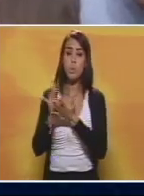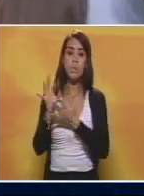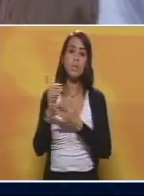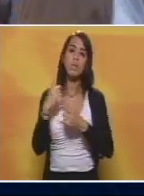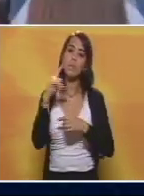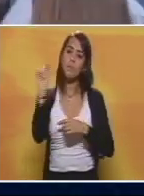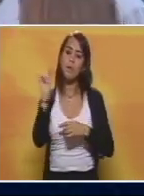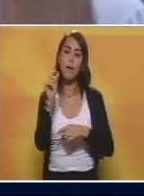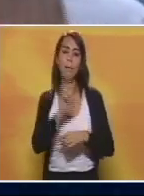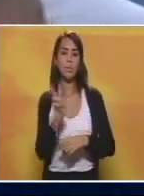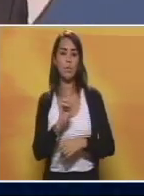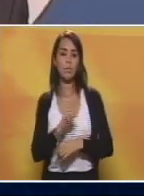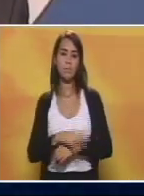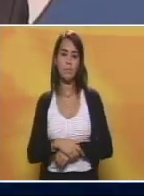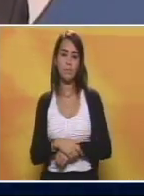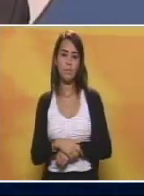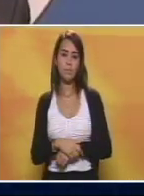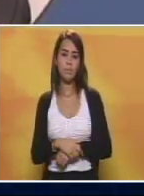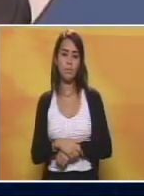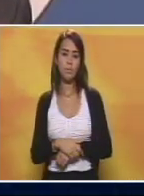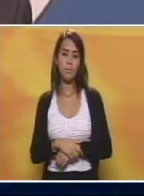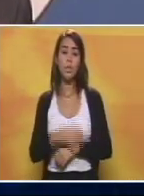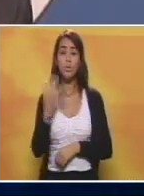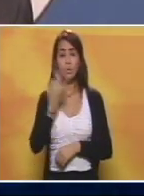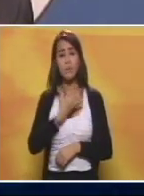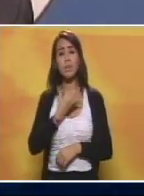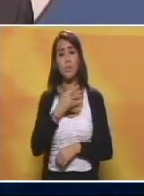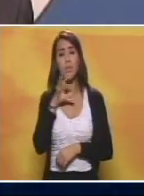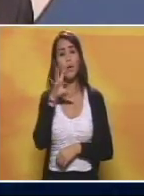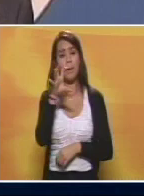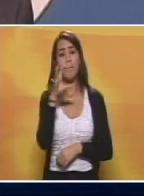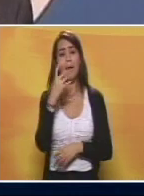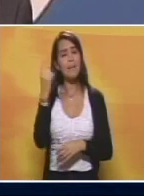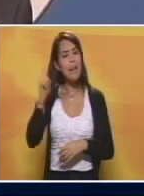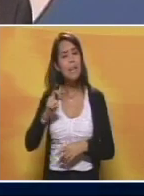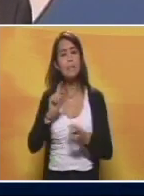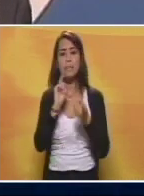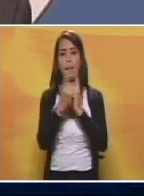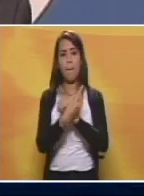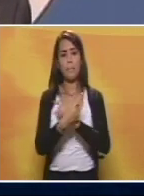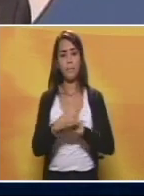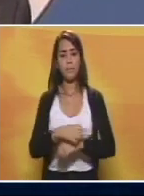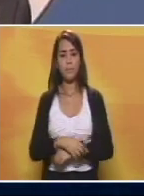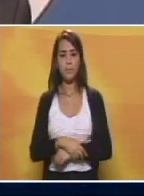territorio venezolano y el seguro que el país necesita un cambio